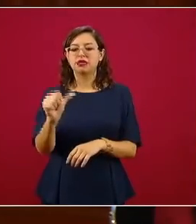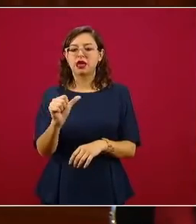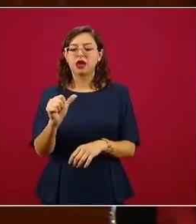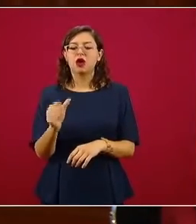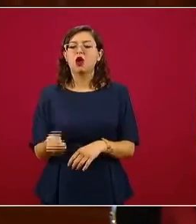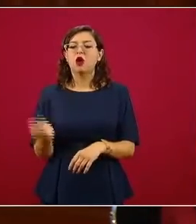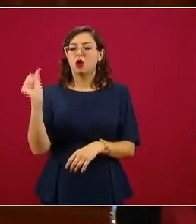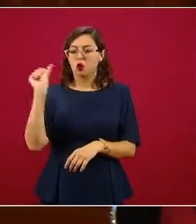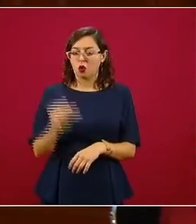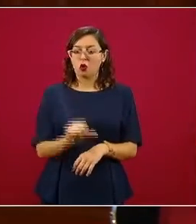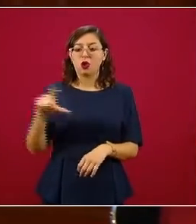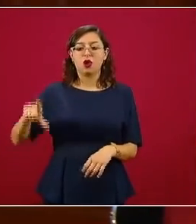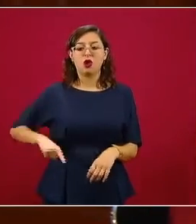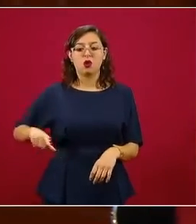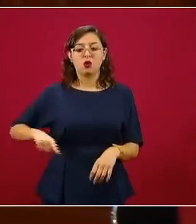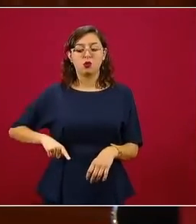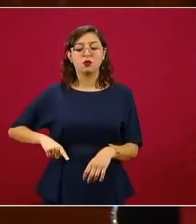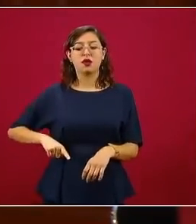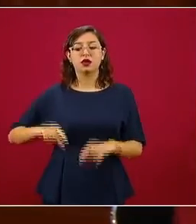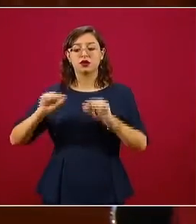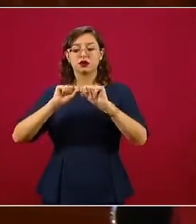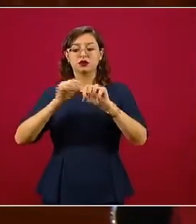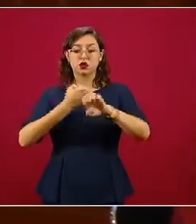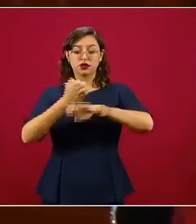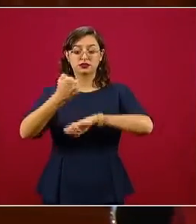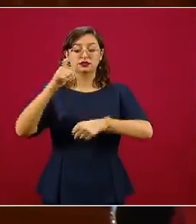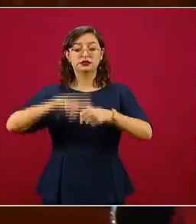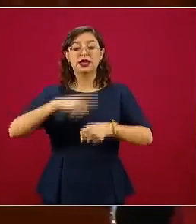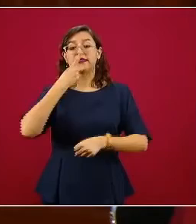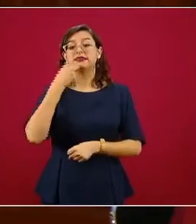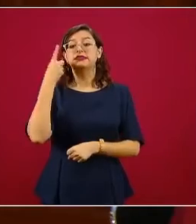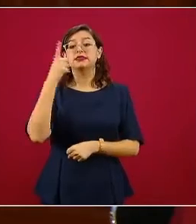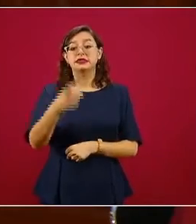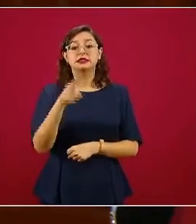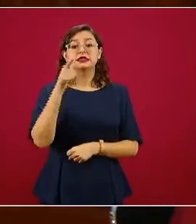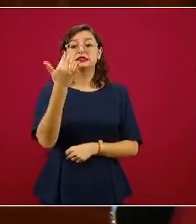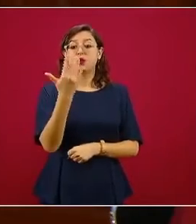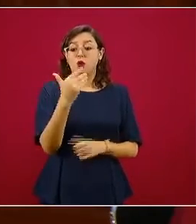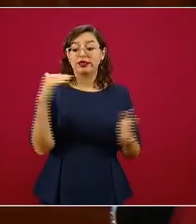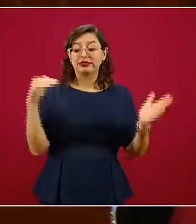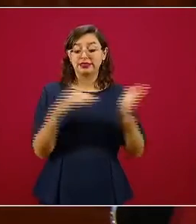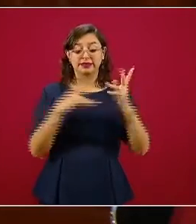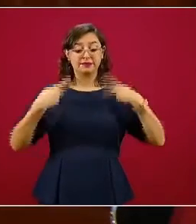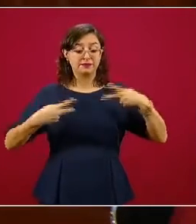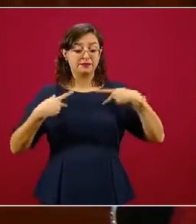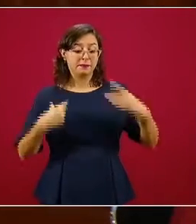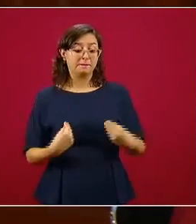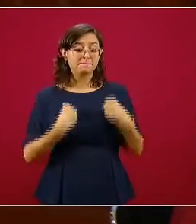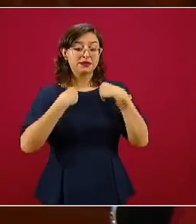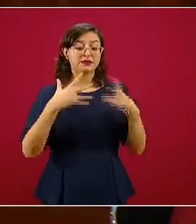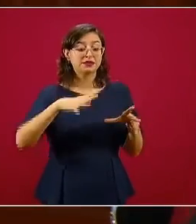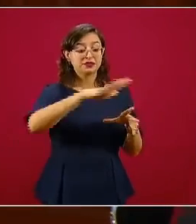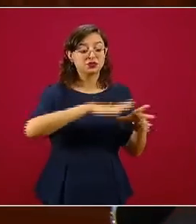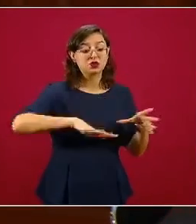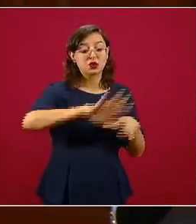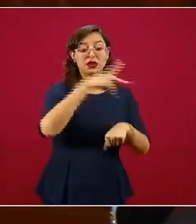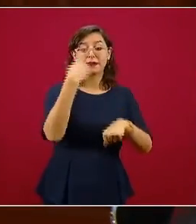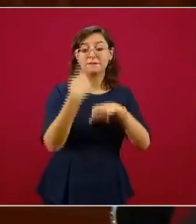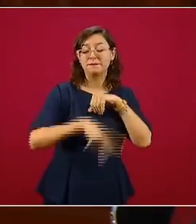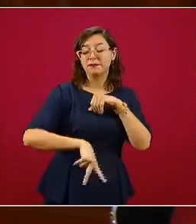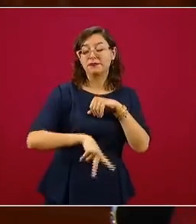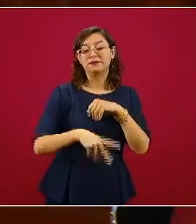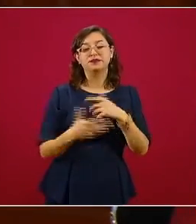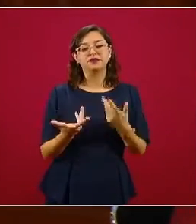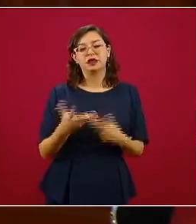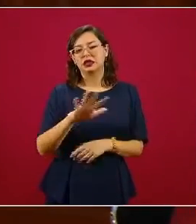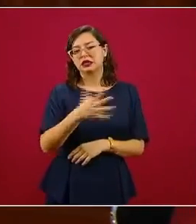hoy el gobierno estatal, habla de 50,000 personas en zonas de riesgo y la mayoría de estas personas, que son alrededor